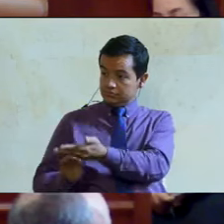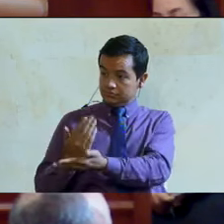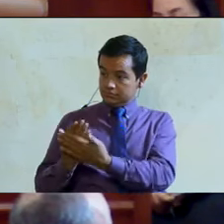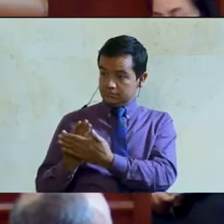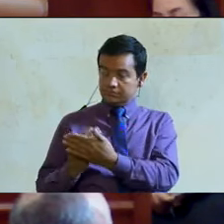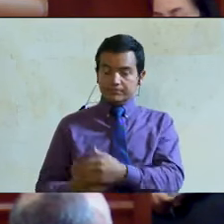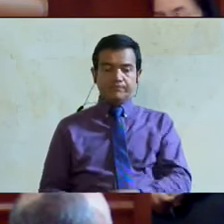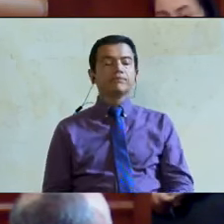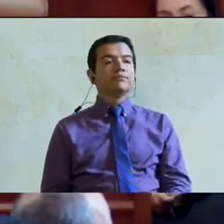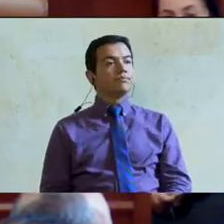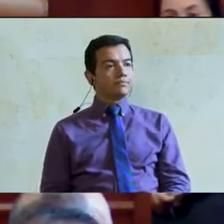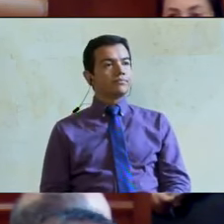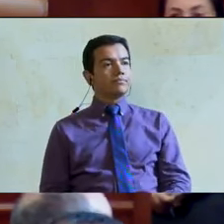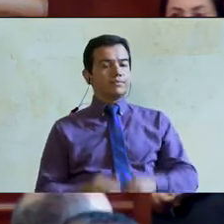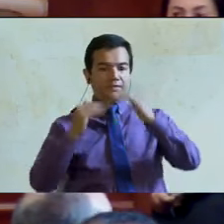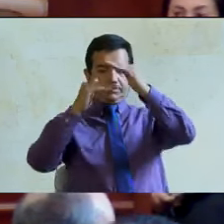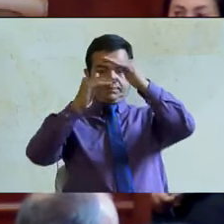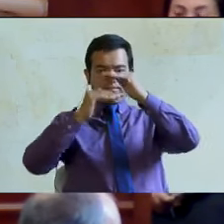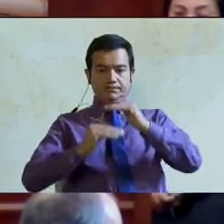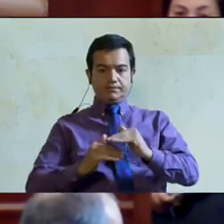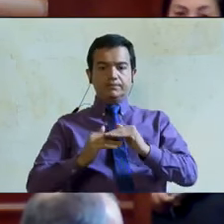secretario siguiente